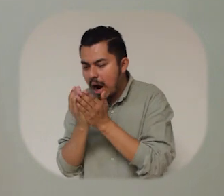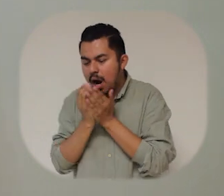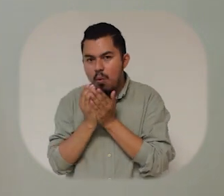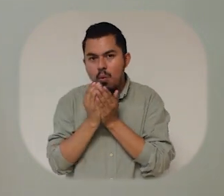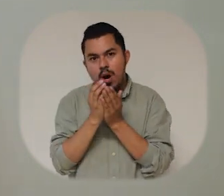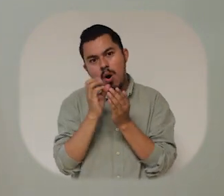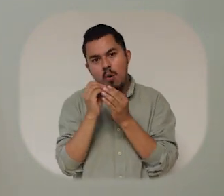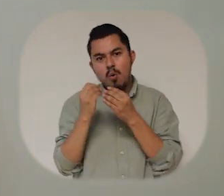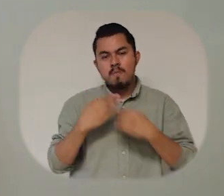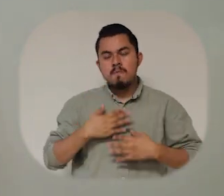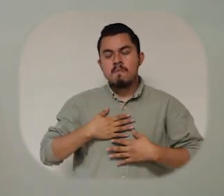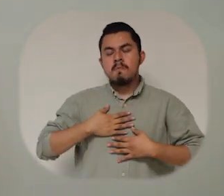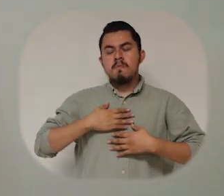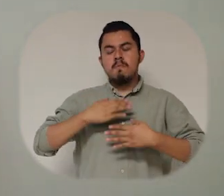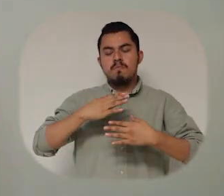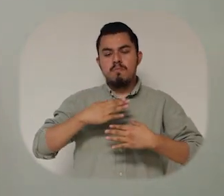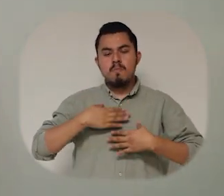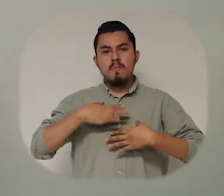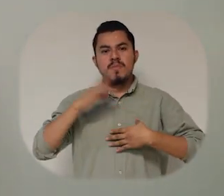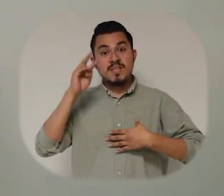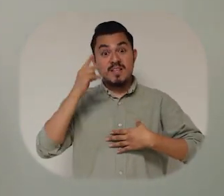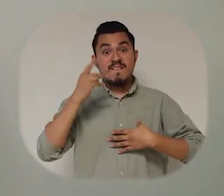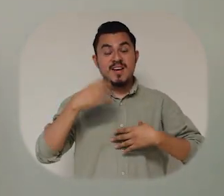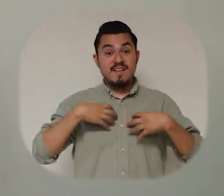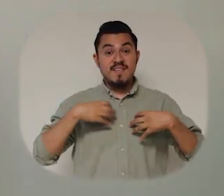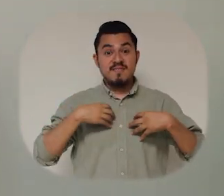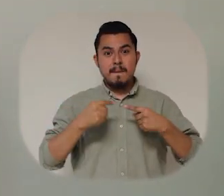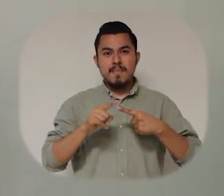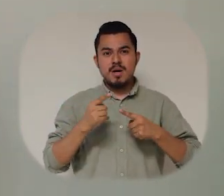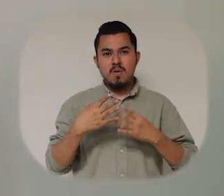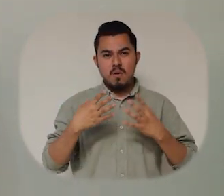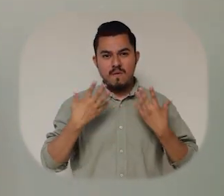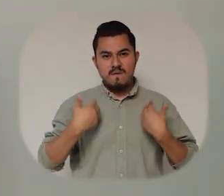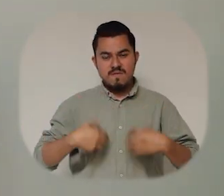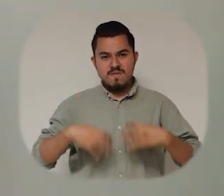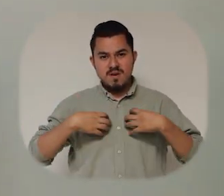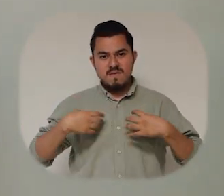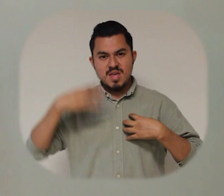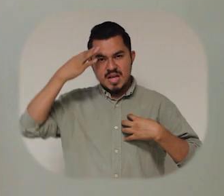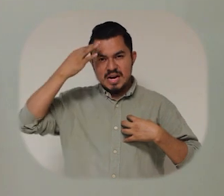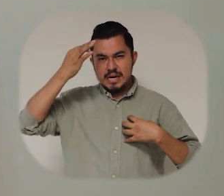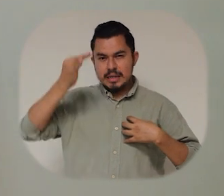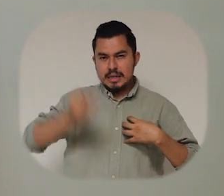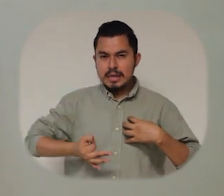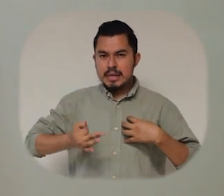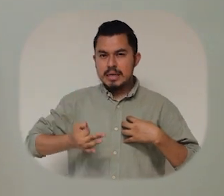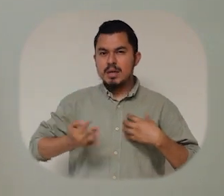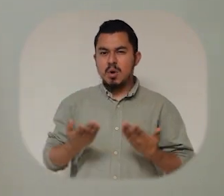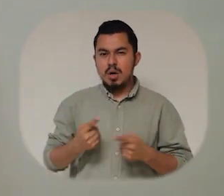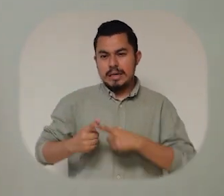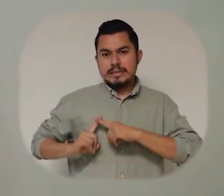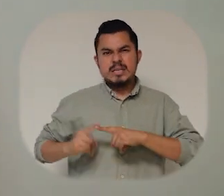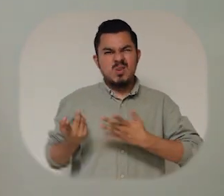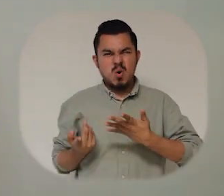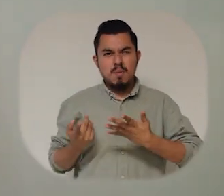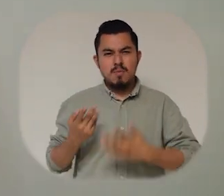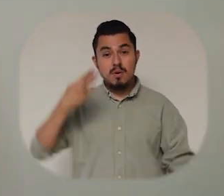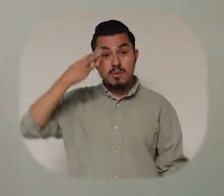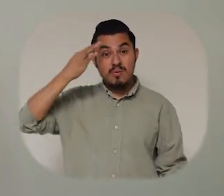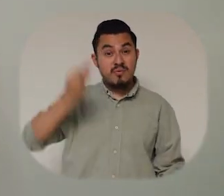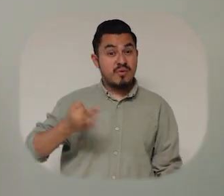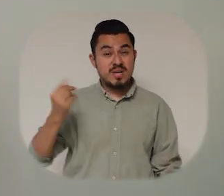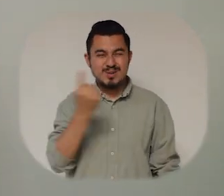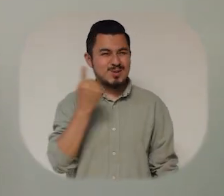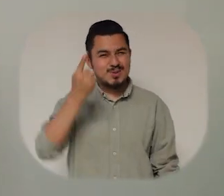la forma de vida del creyente es esta, solamente es por fe. ¿Por qué tipo de fe? Es que Jesús es